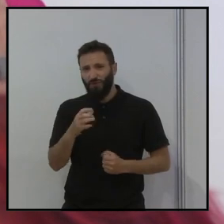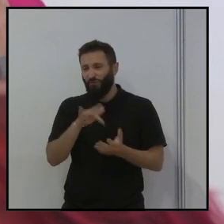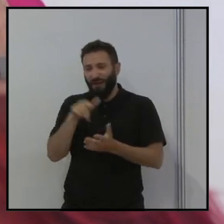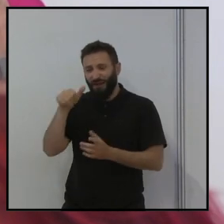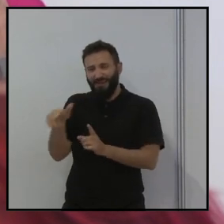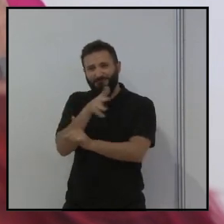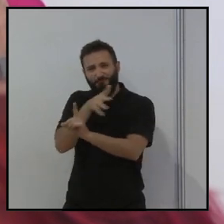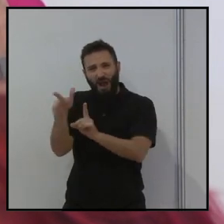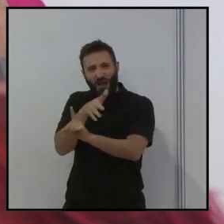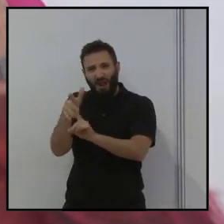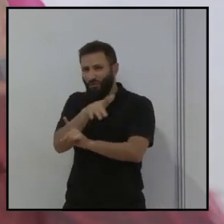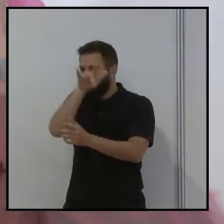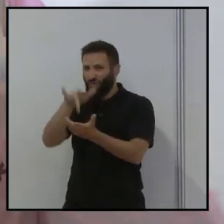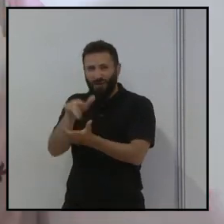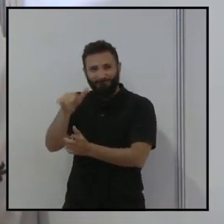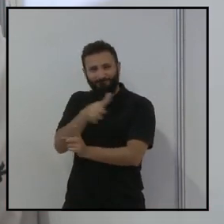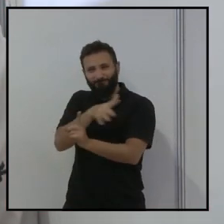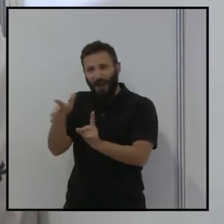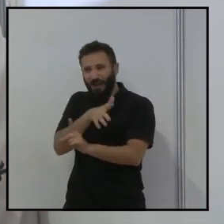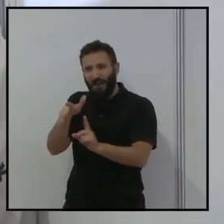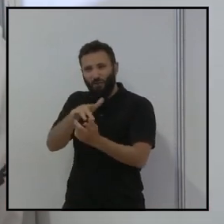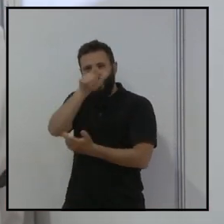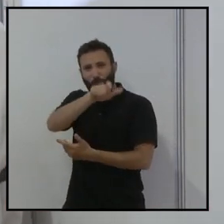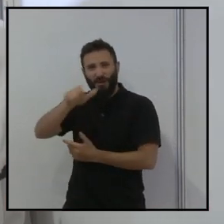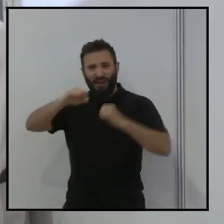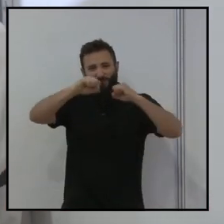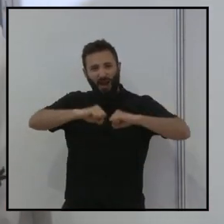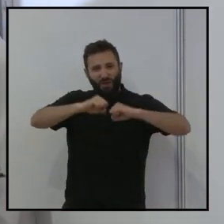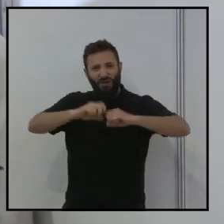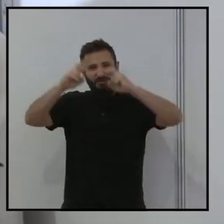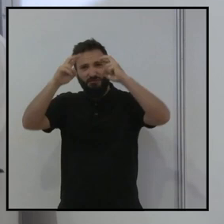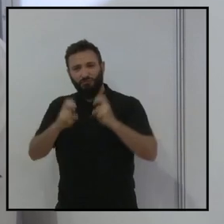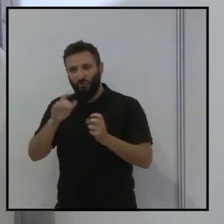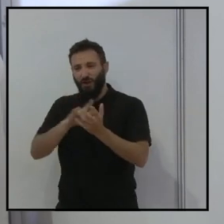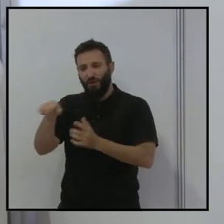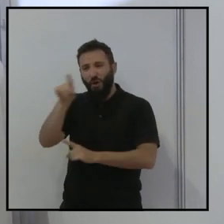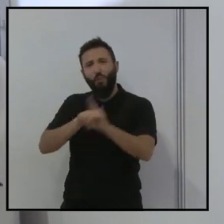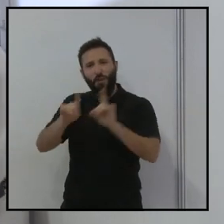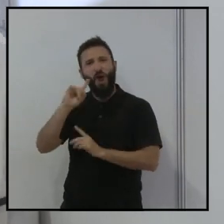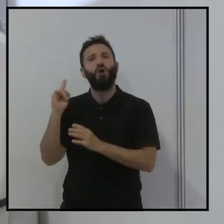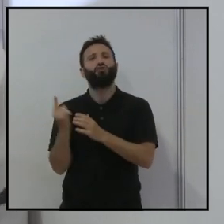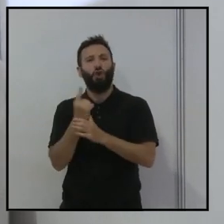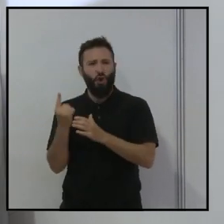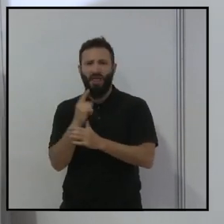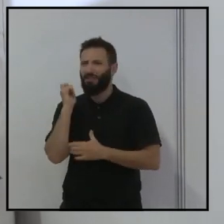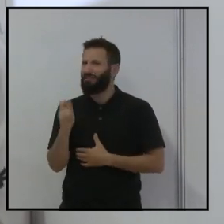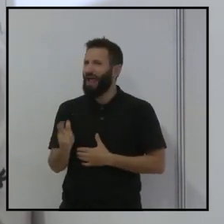maltrato. Es maltrato tener a las personas mayores que tienen problemas de soledad,